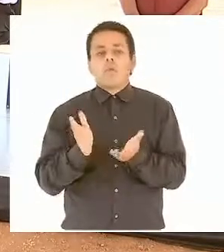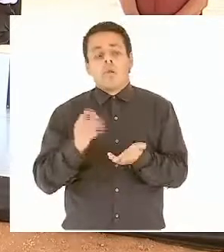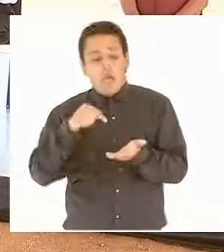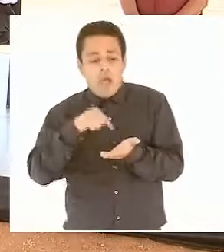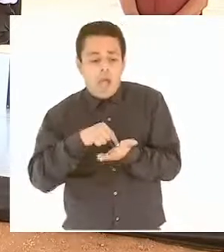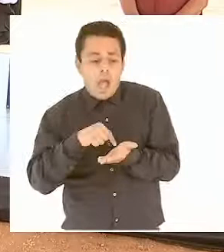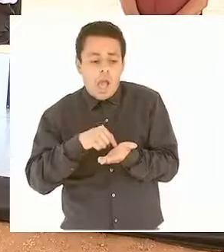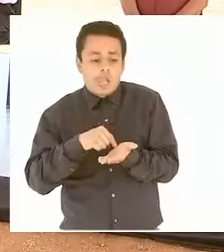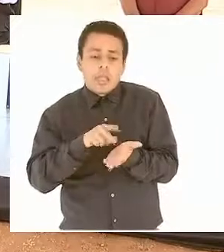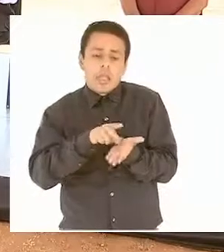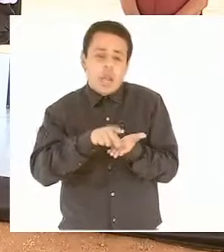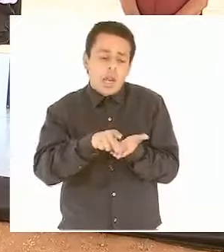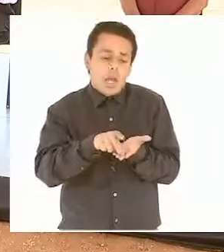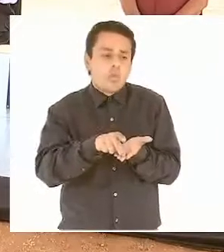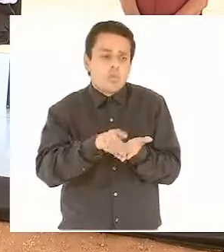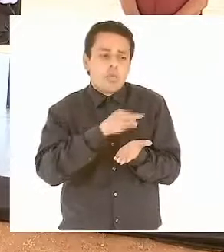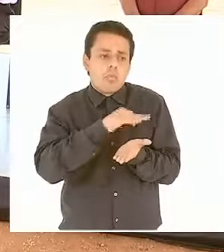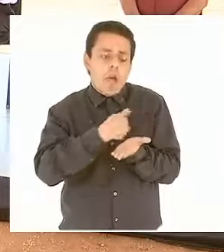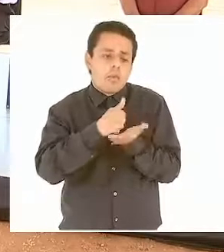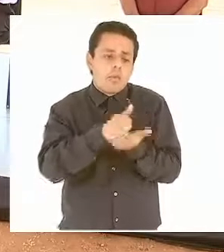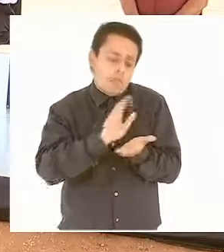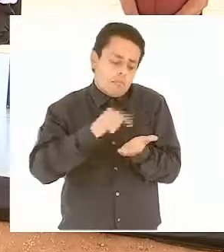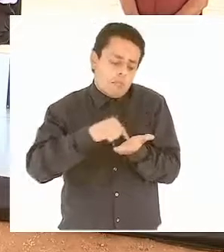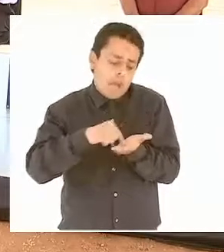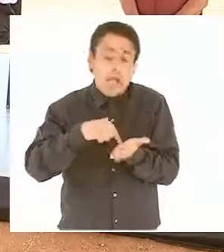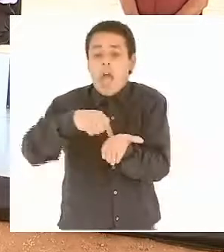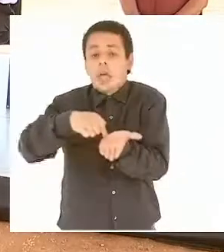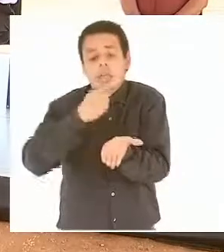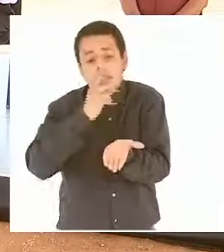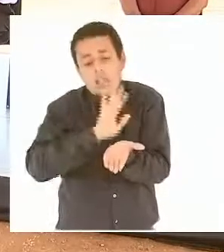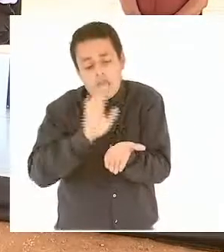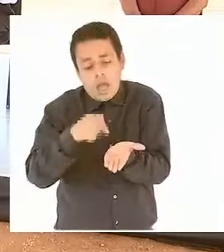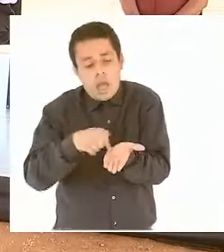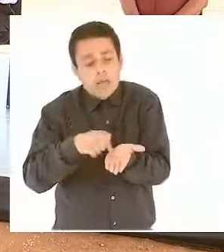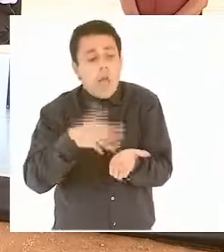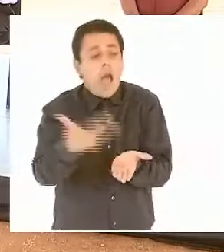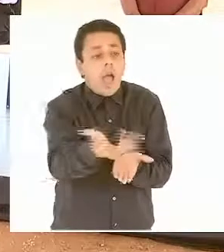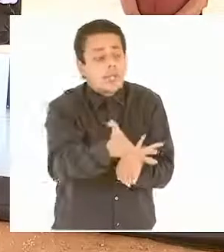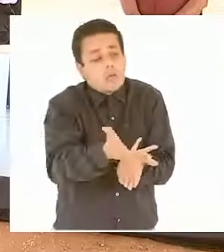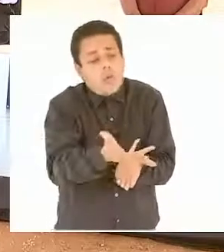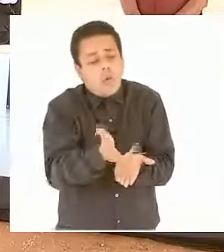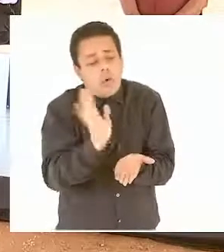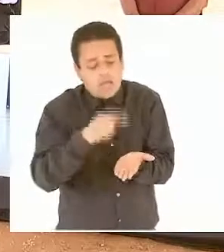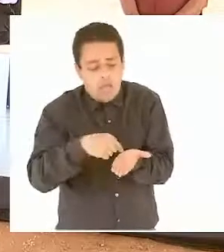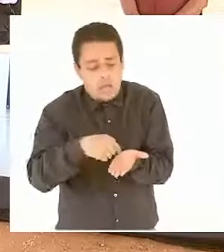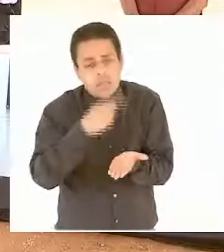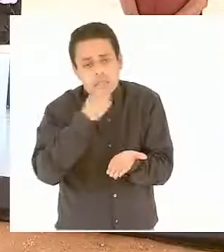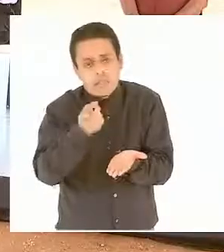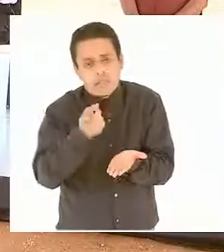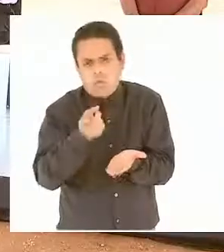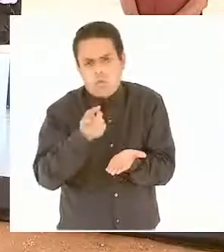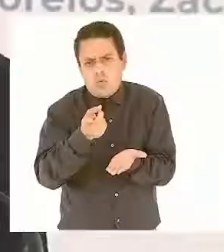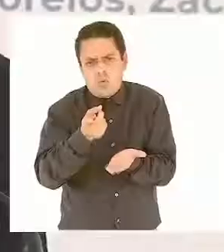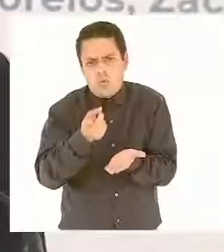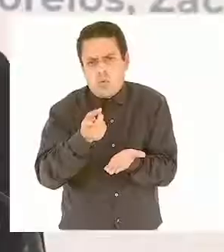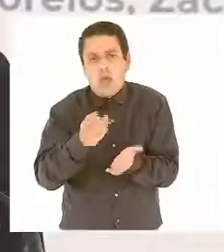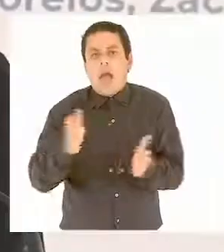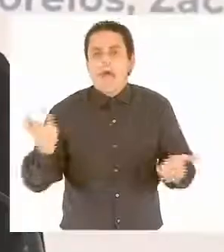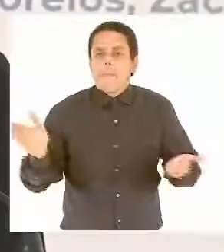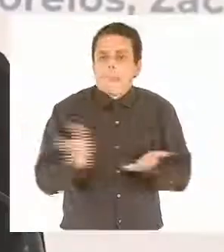teóricamente derechos. Hay en la Constitución vigente un